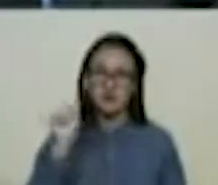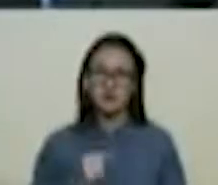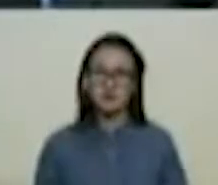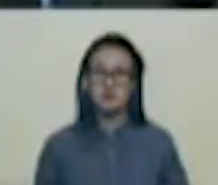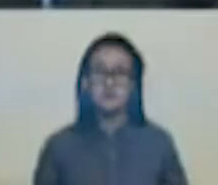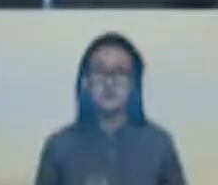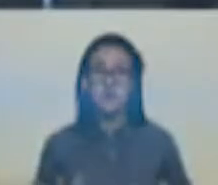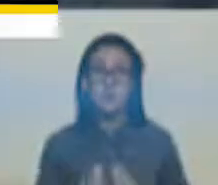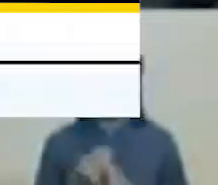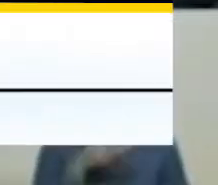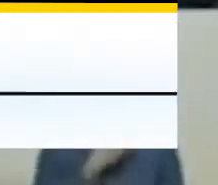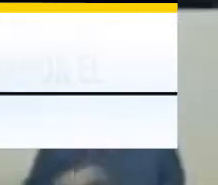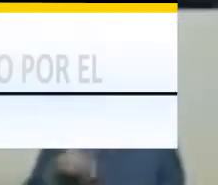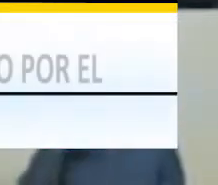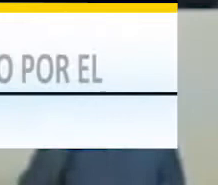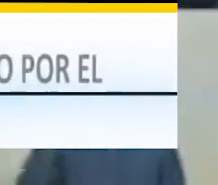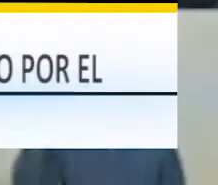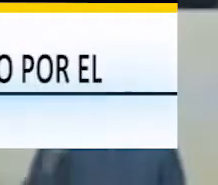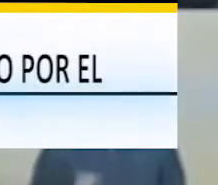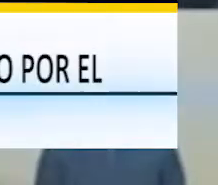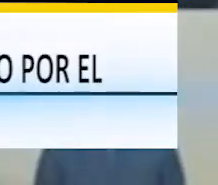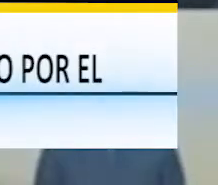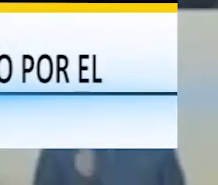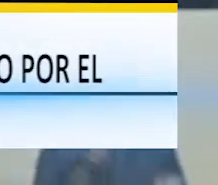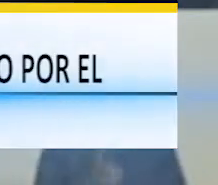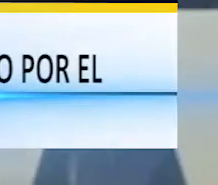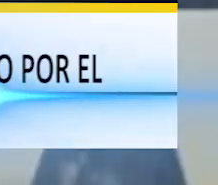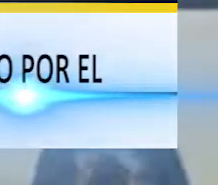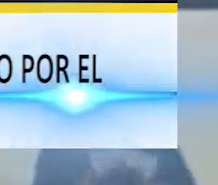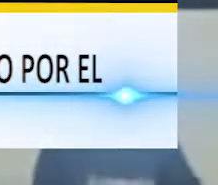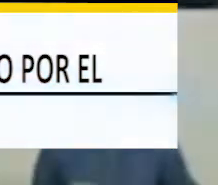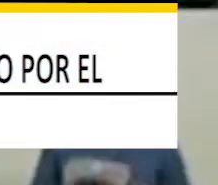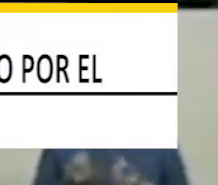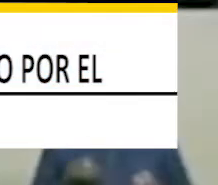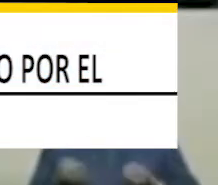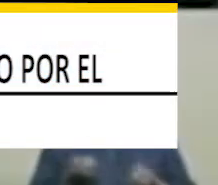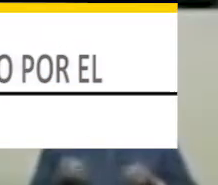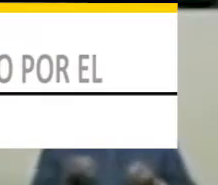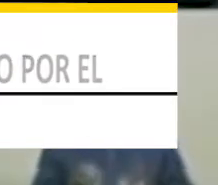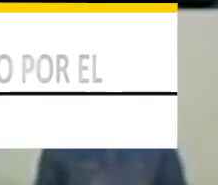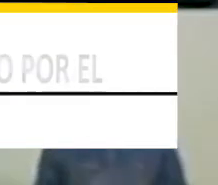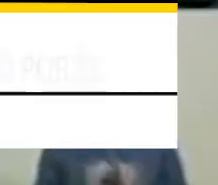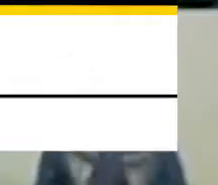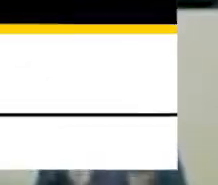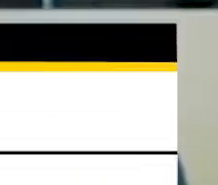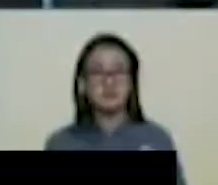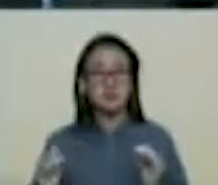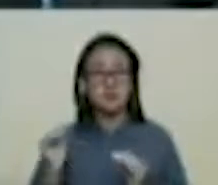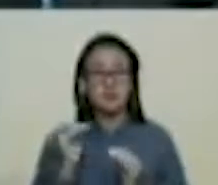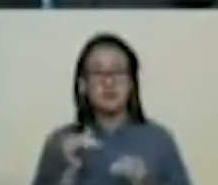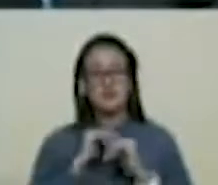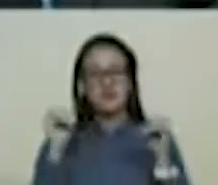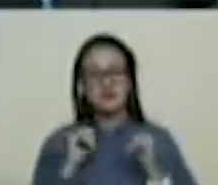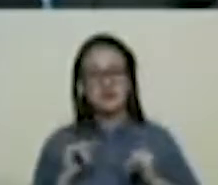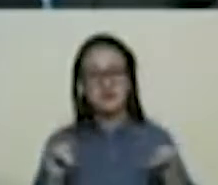acompañar al presidente Nicolás Maduro Moro en el plan de recuperación económica para construir la suprema felicidad